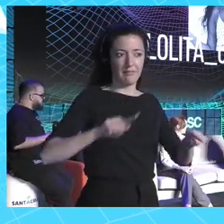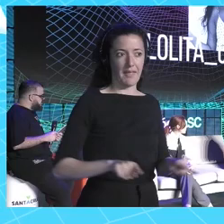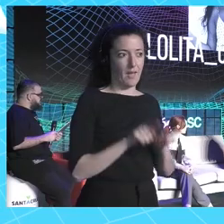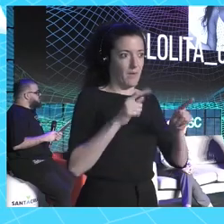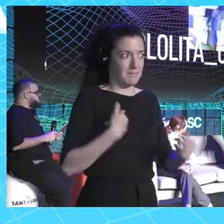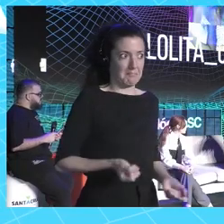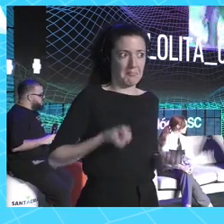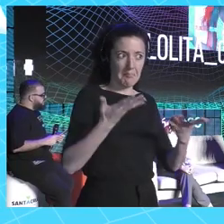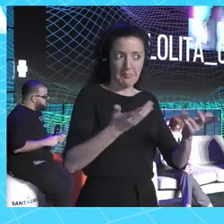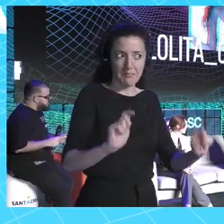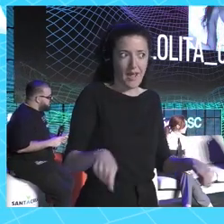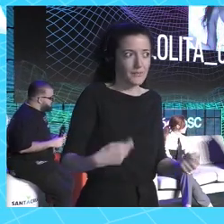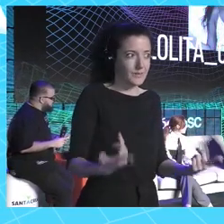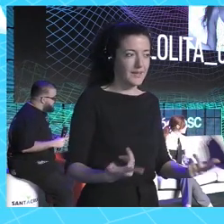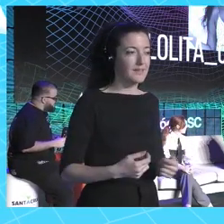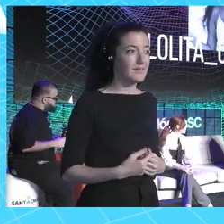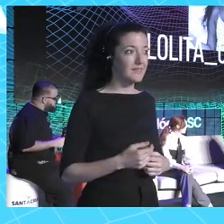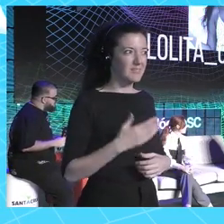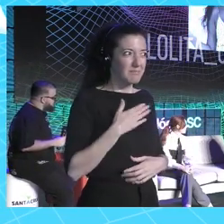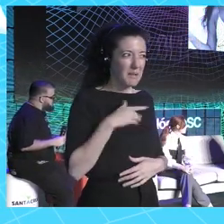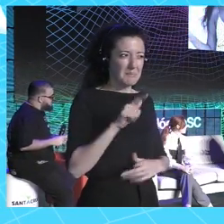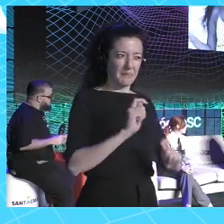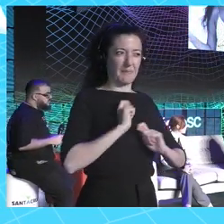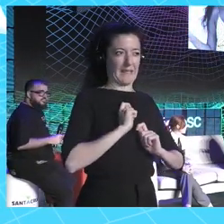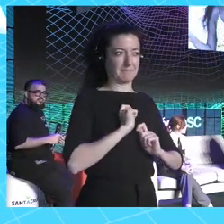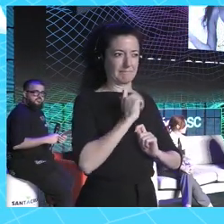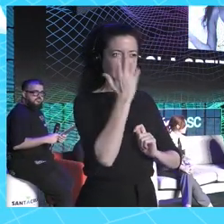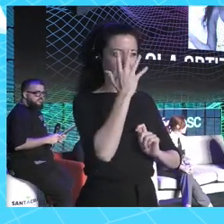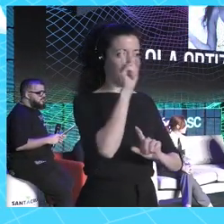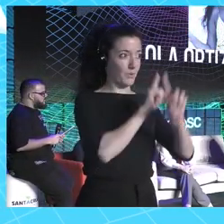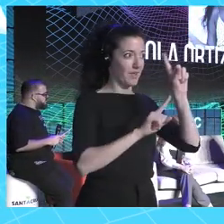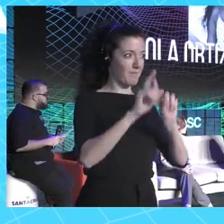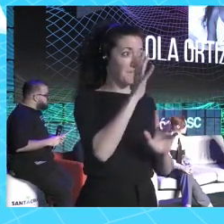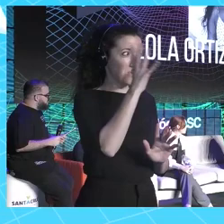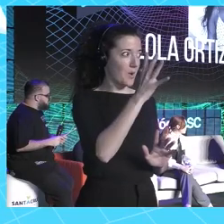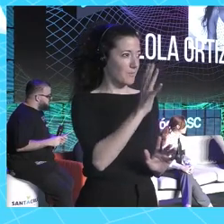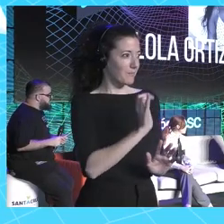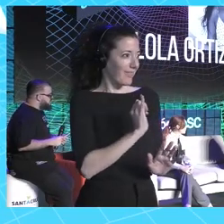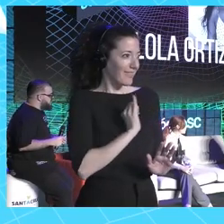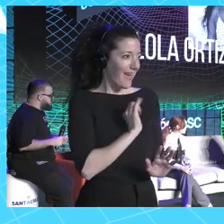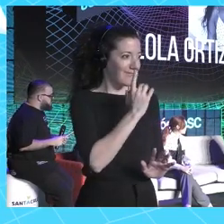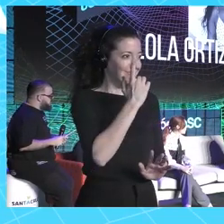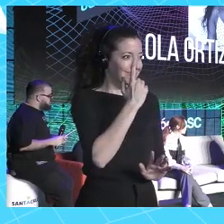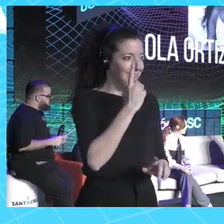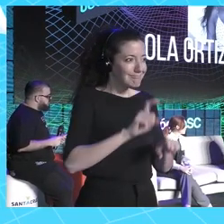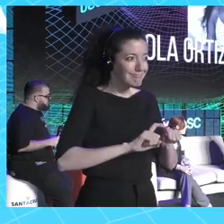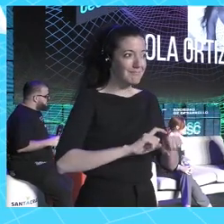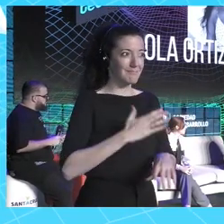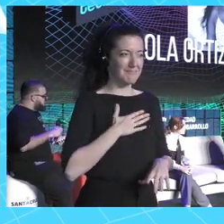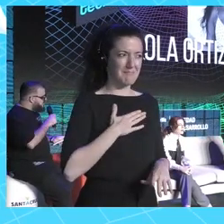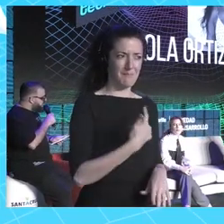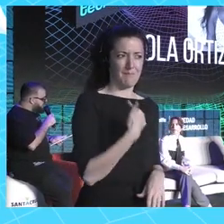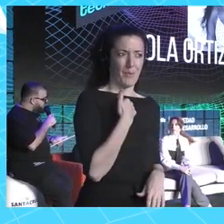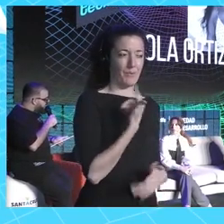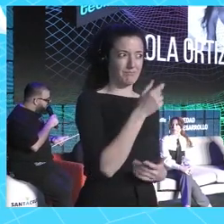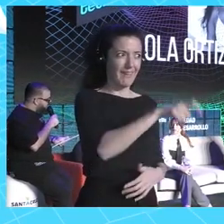por lo menos para mí es un problema porque no estaría siendo yo entonces la gente no me conocería a mí como soy yo